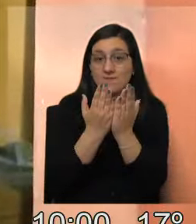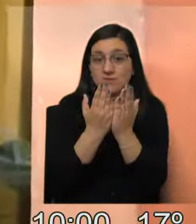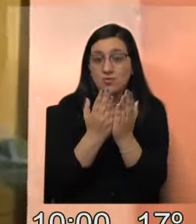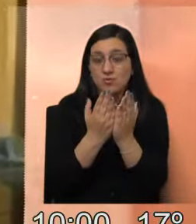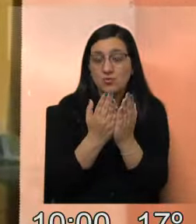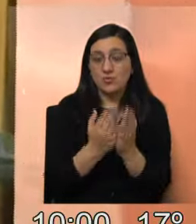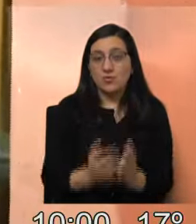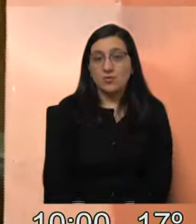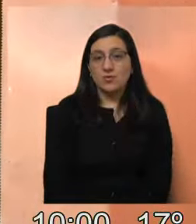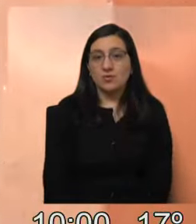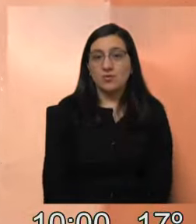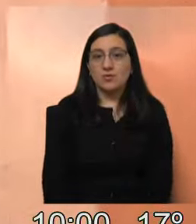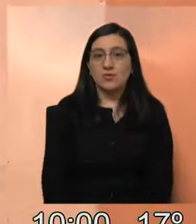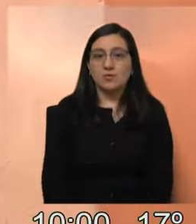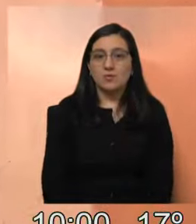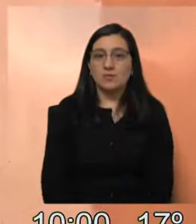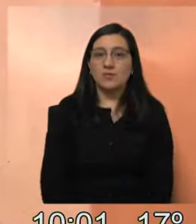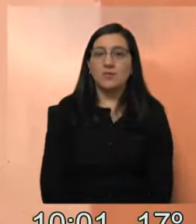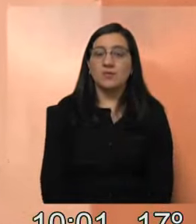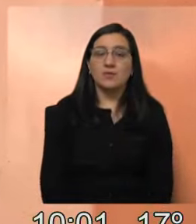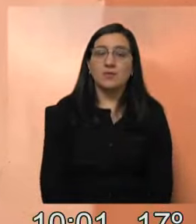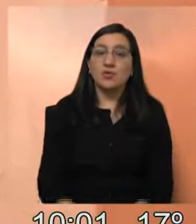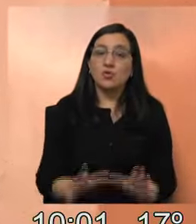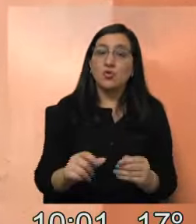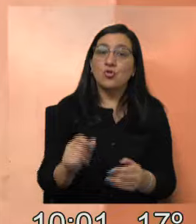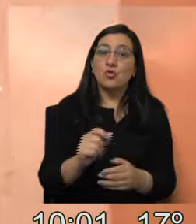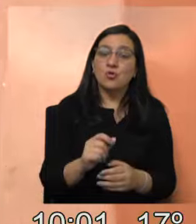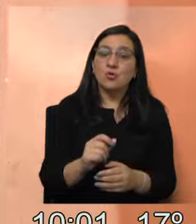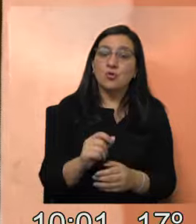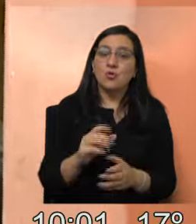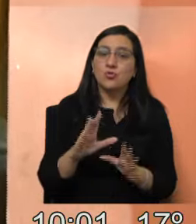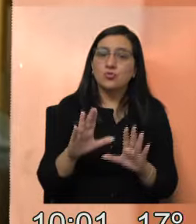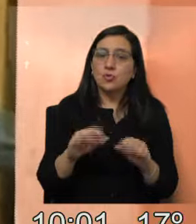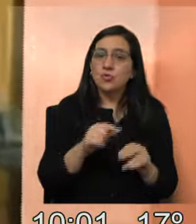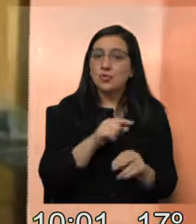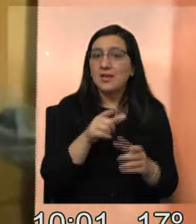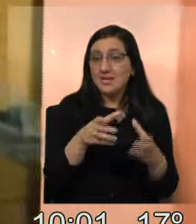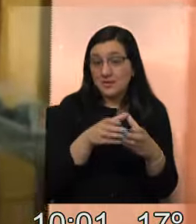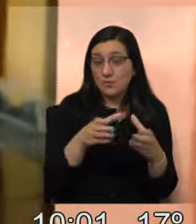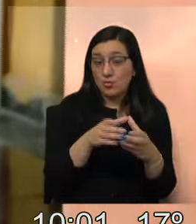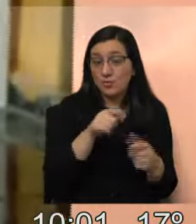para Fito y todo su equipo y todos ustedes para que puedan